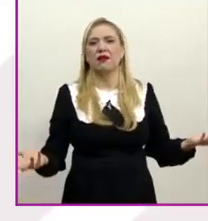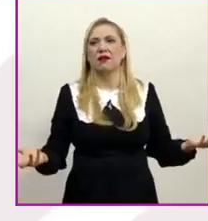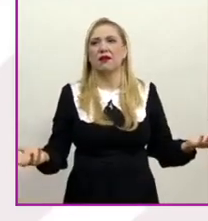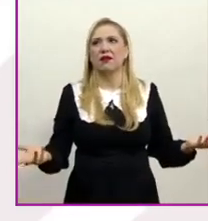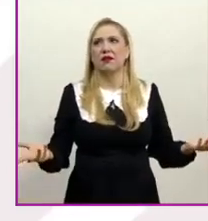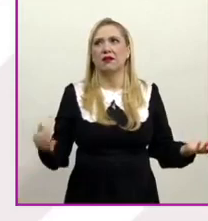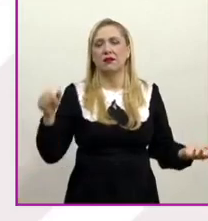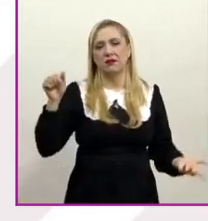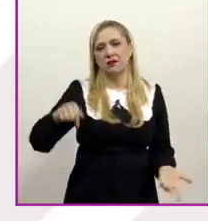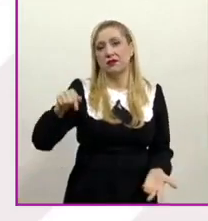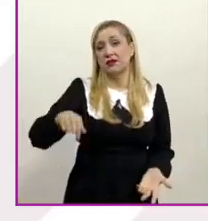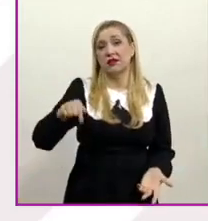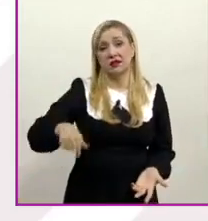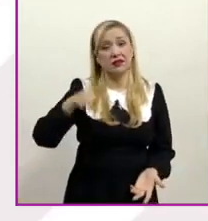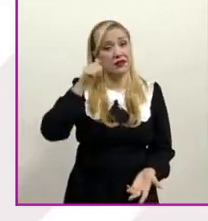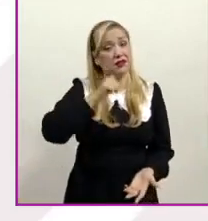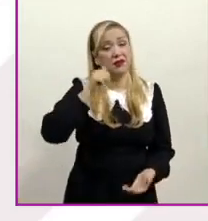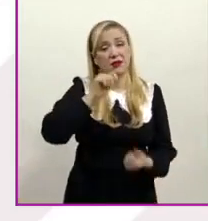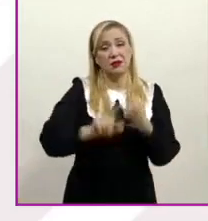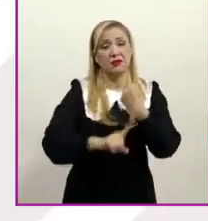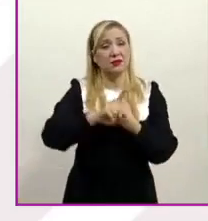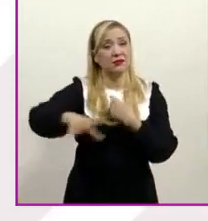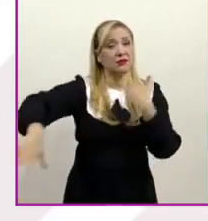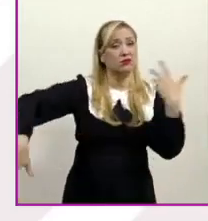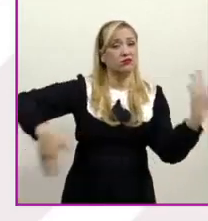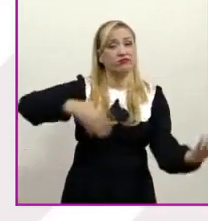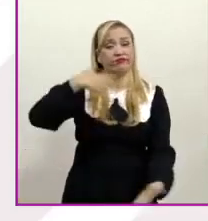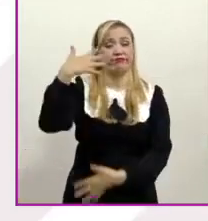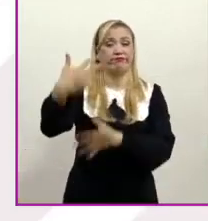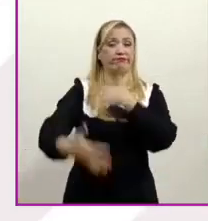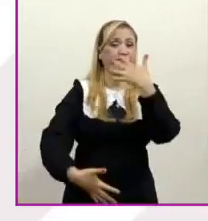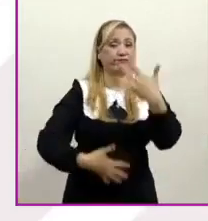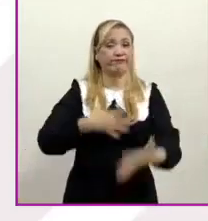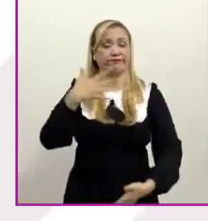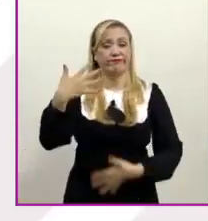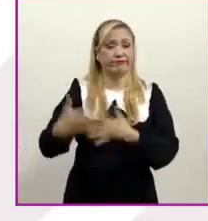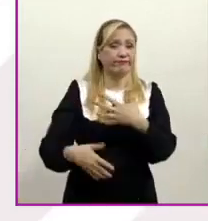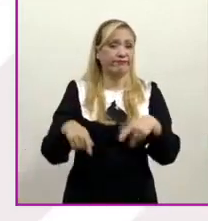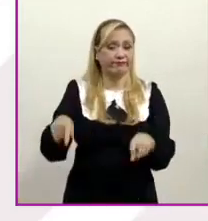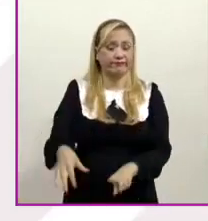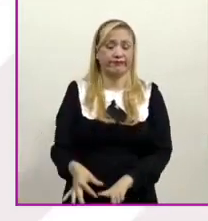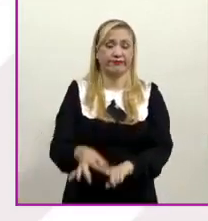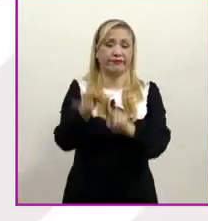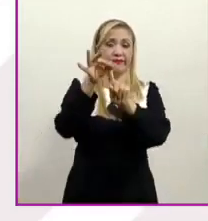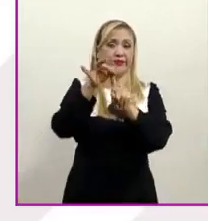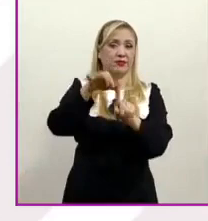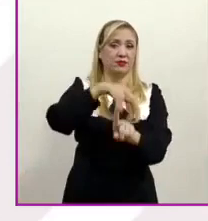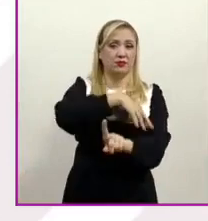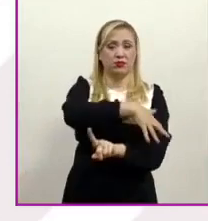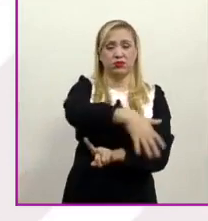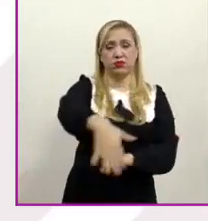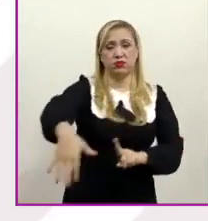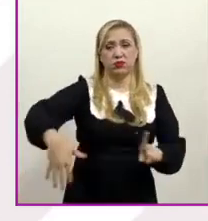el promotor principal, ¿no? El gestante de todas estas violencias, ¿no?